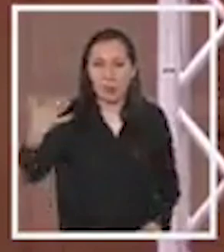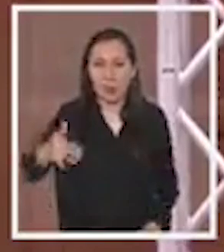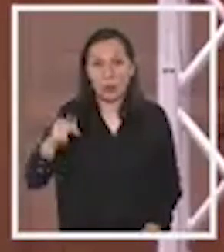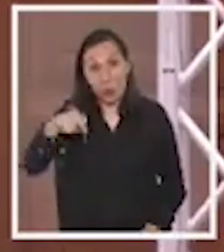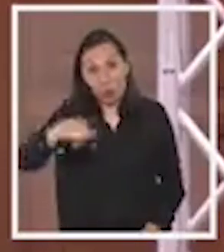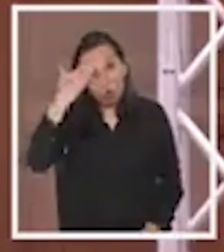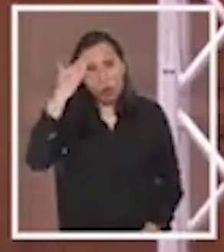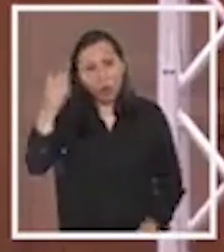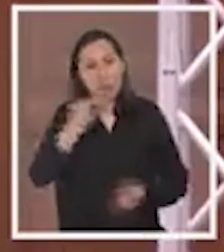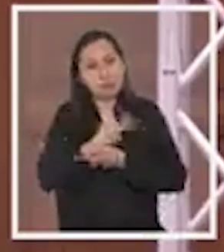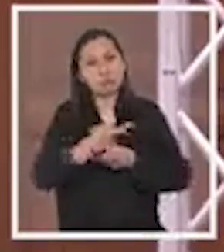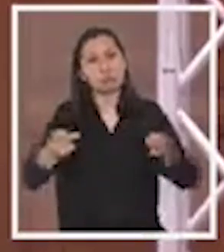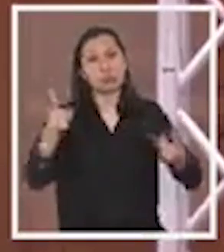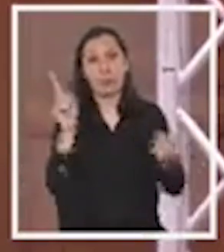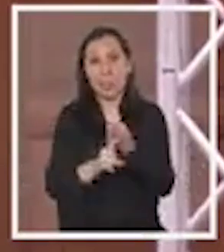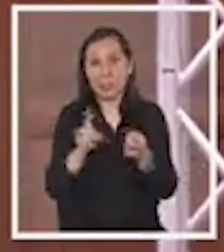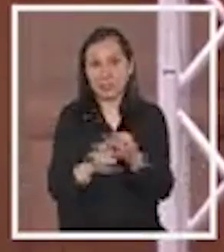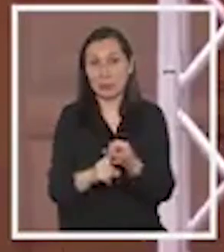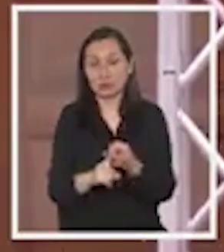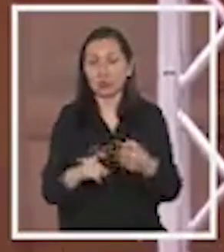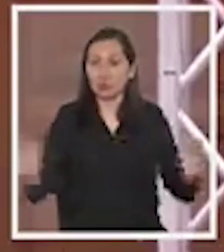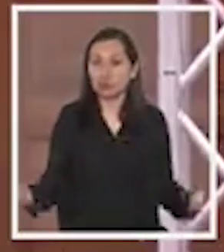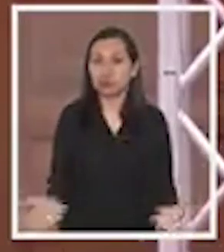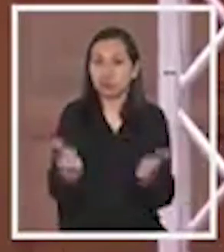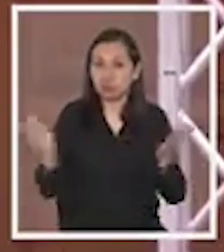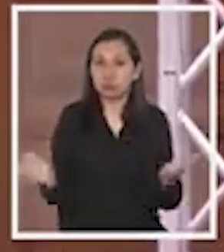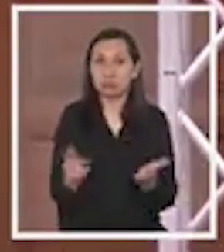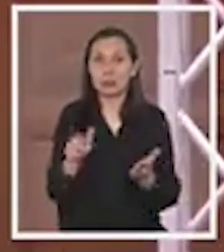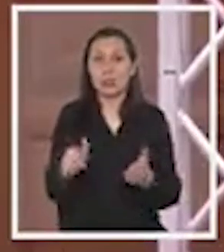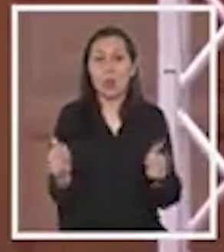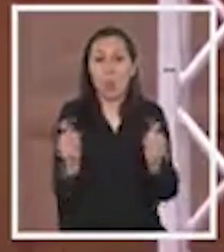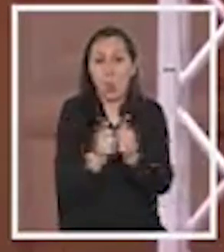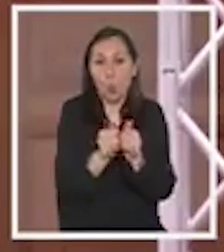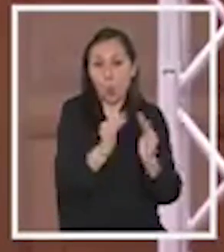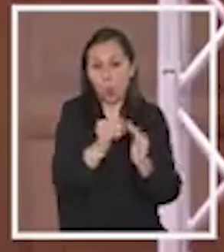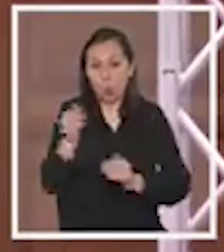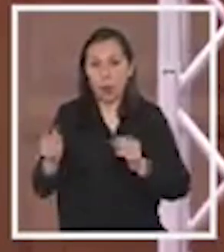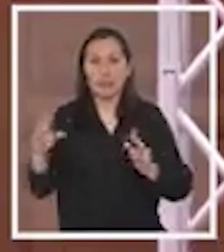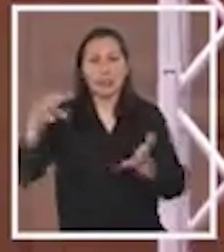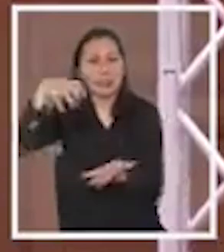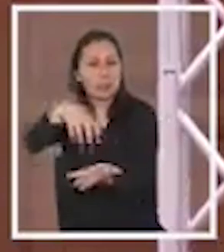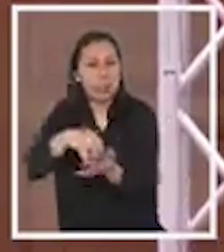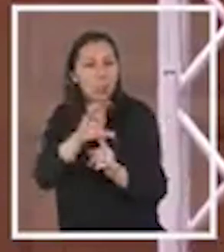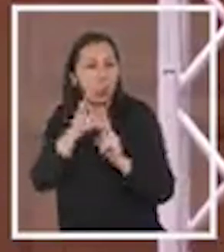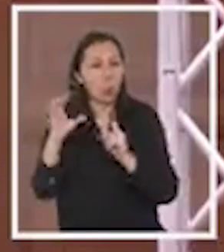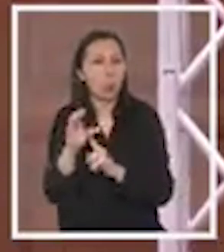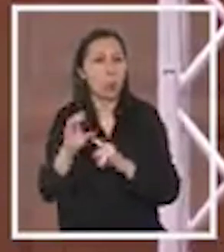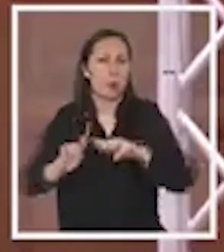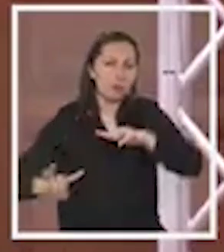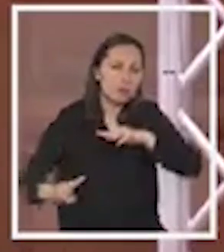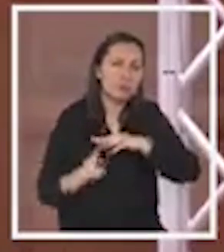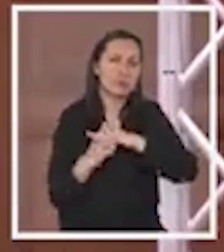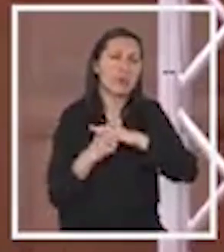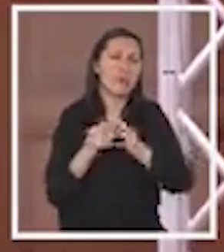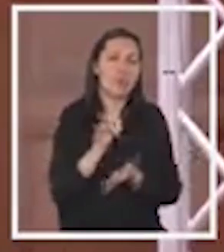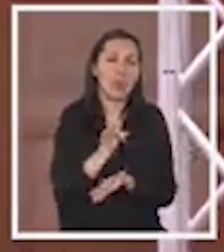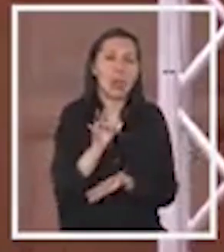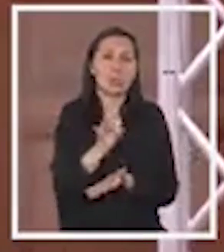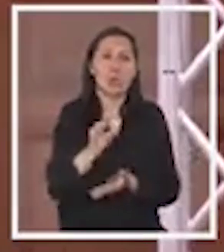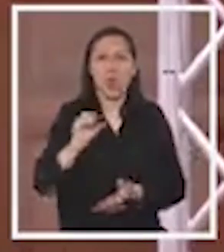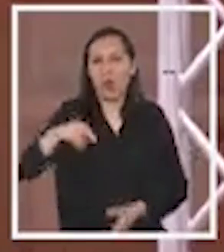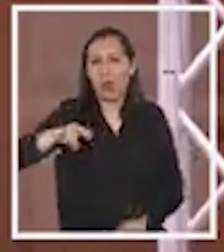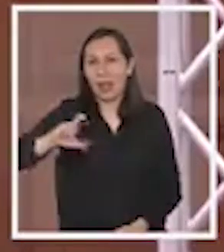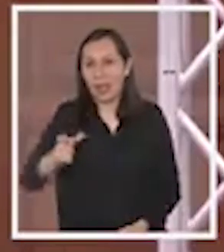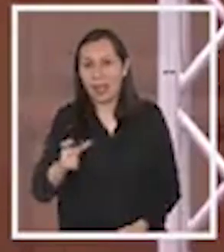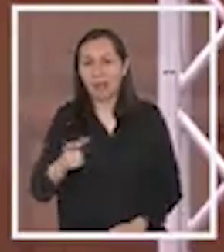Hoy día, en la promoción de la participación, las juntas de vecinos, los centros culturales, las fundaciones, las ONG, la sociedad